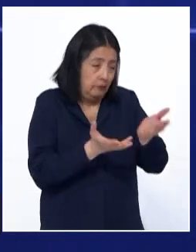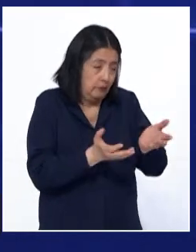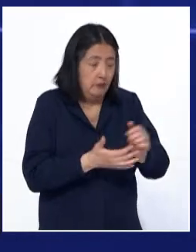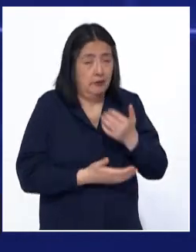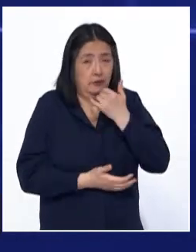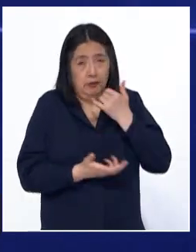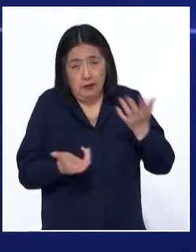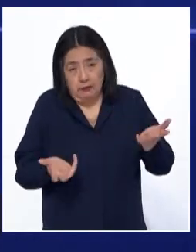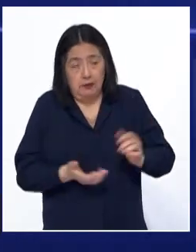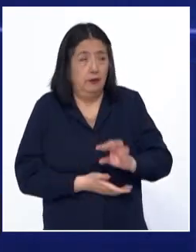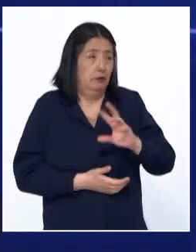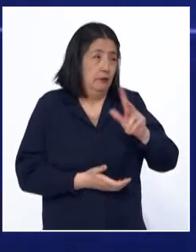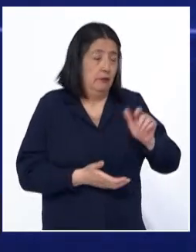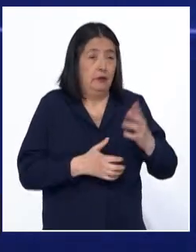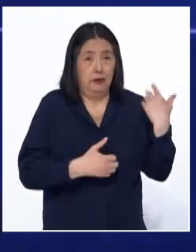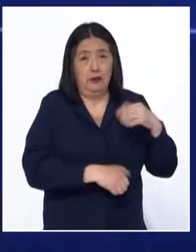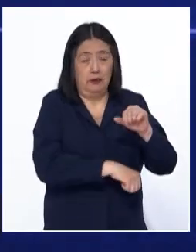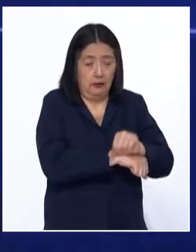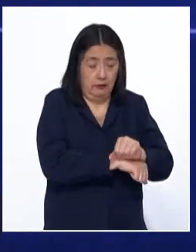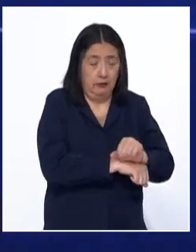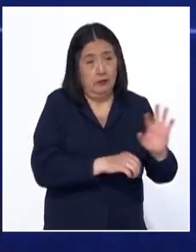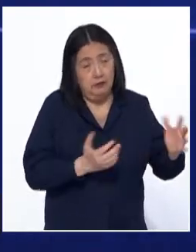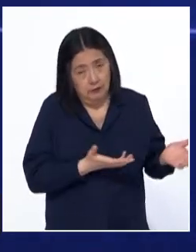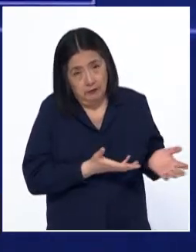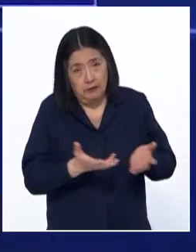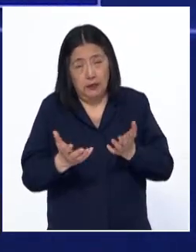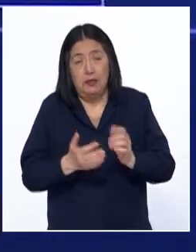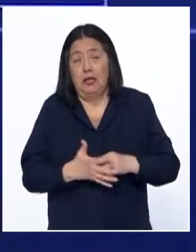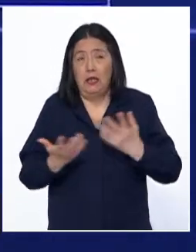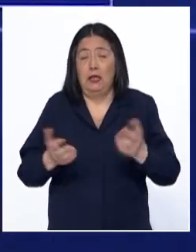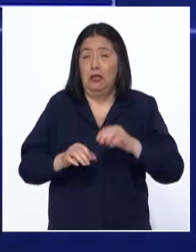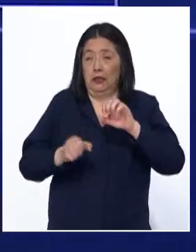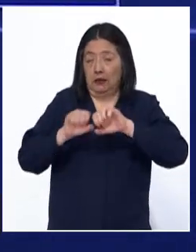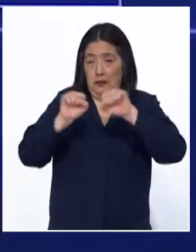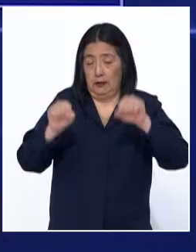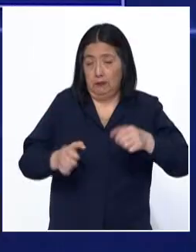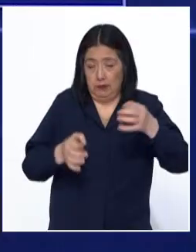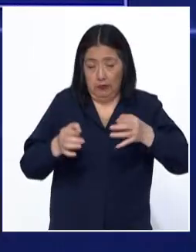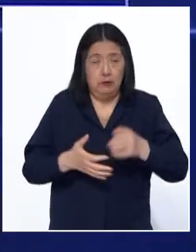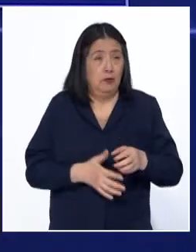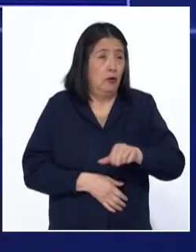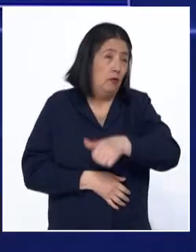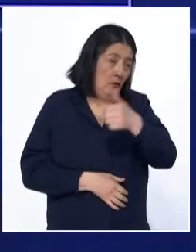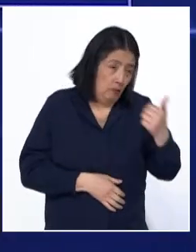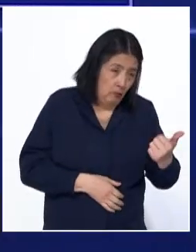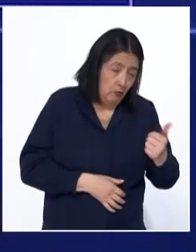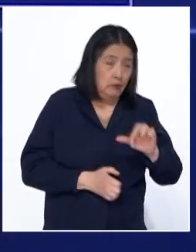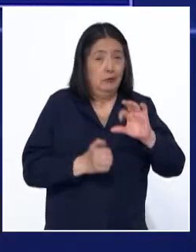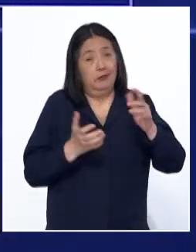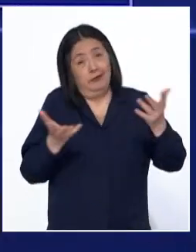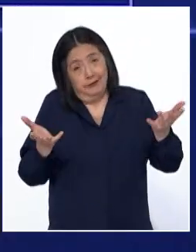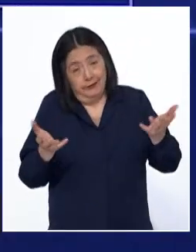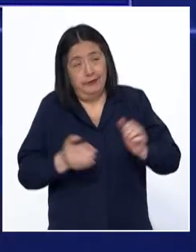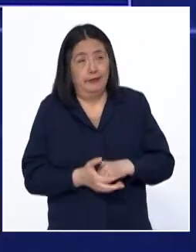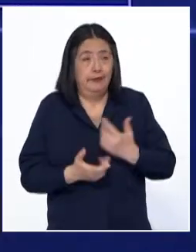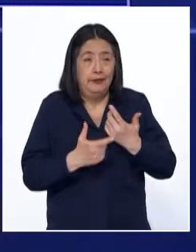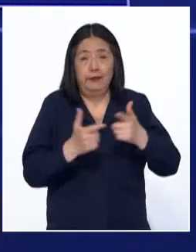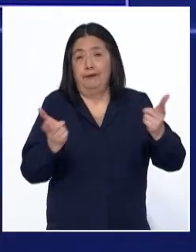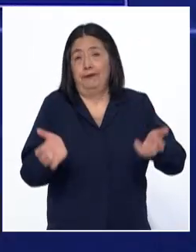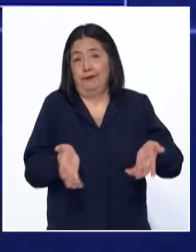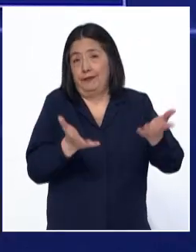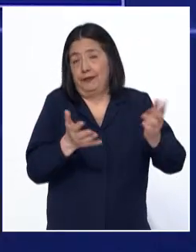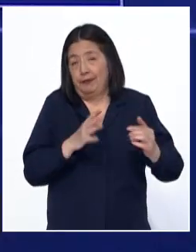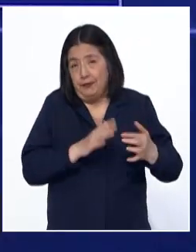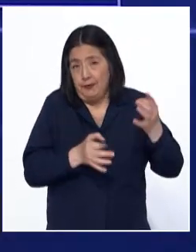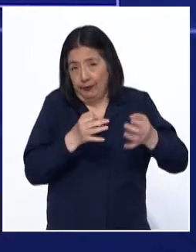lo que sucede cuando los delincuentes son capturados y llegan al sistema de justicia. Resulta que otro delincuente ha sido liberado tras un